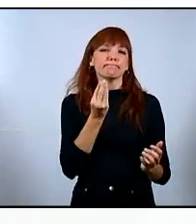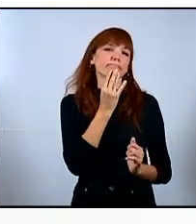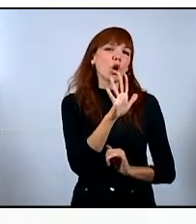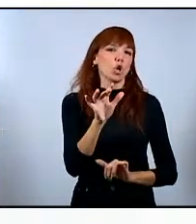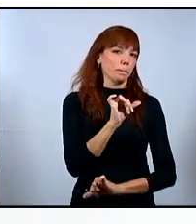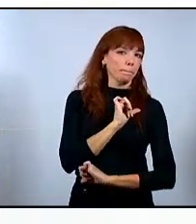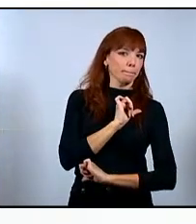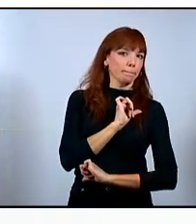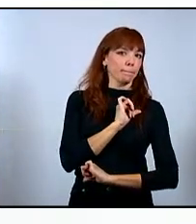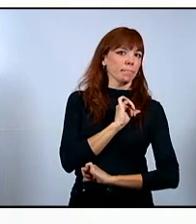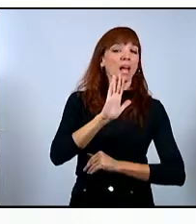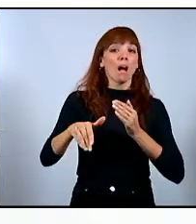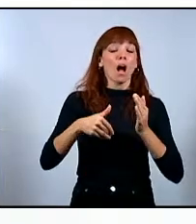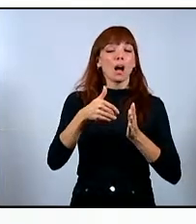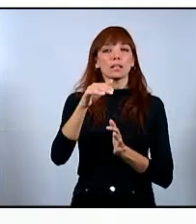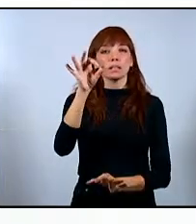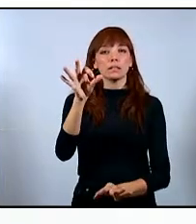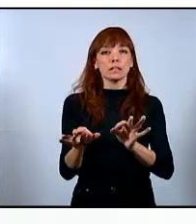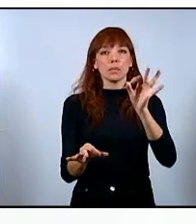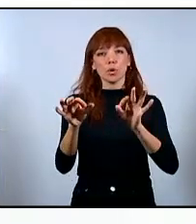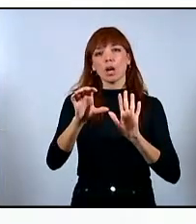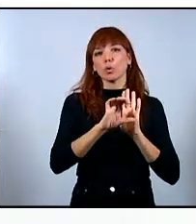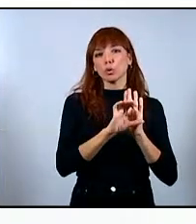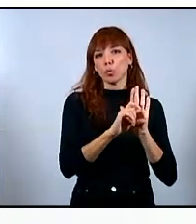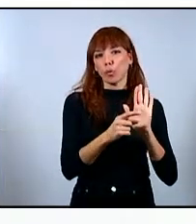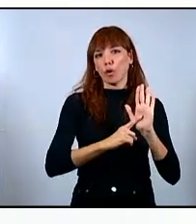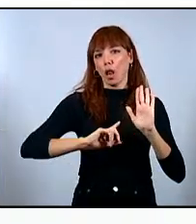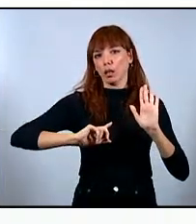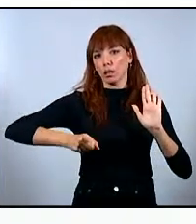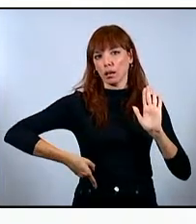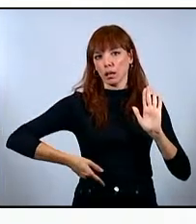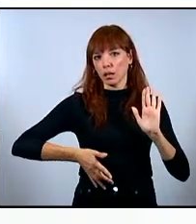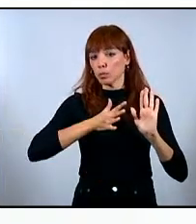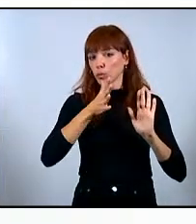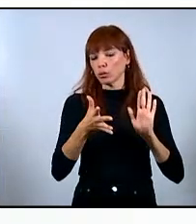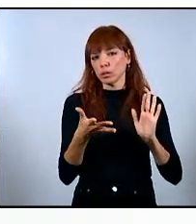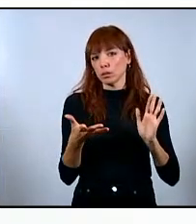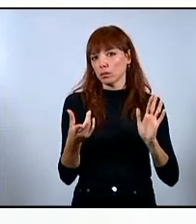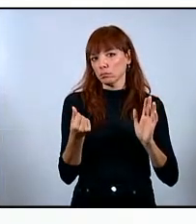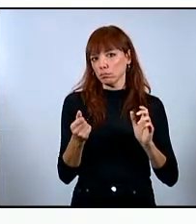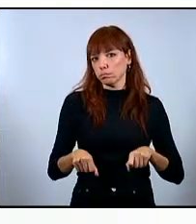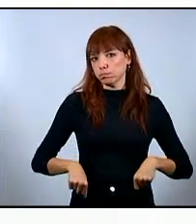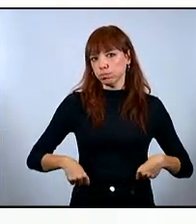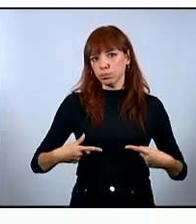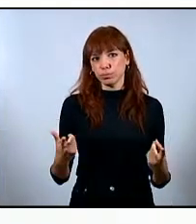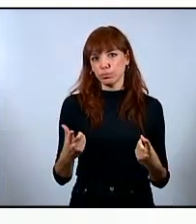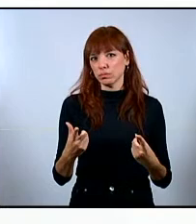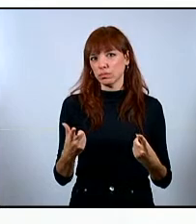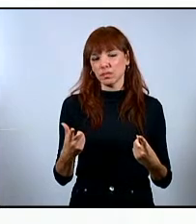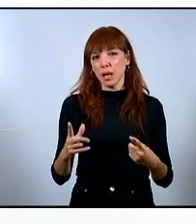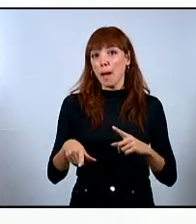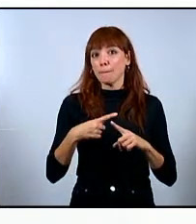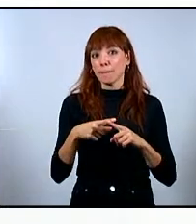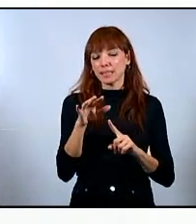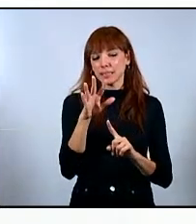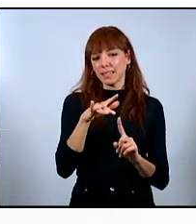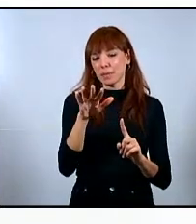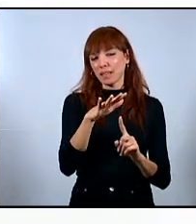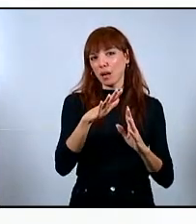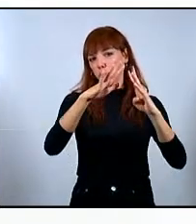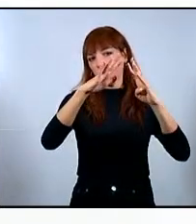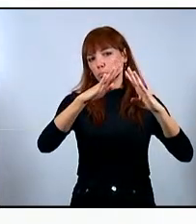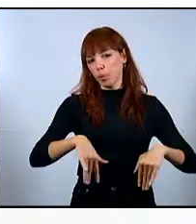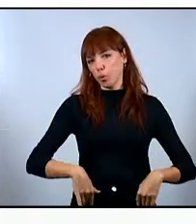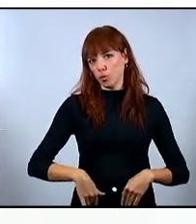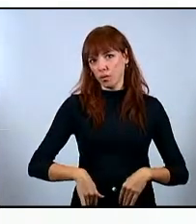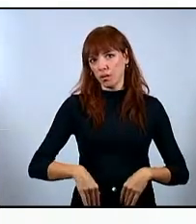la decisión del Tribunal Constitucional, porque el impacto económico y medioambiental no es el mismo si tenemos que derribar solo